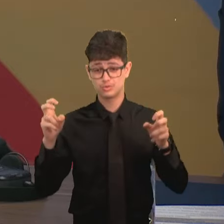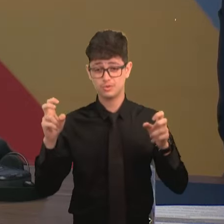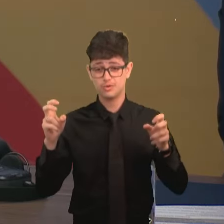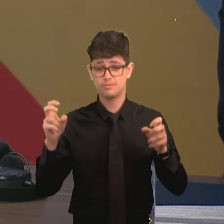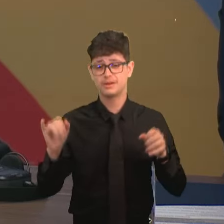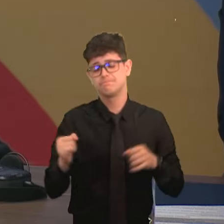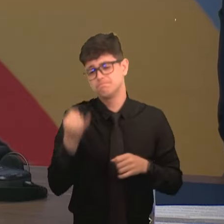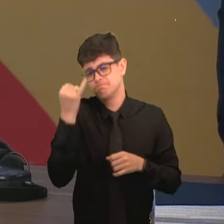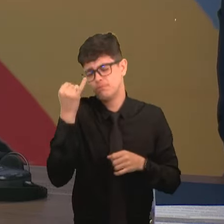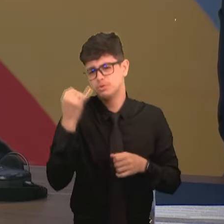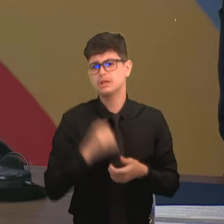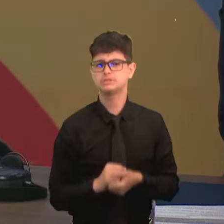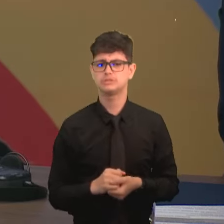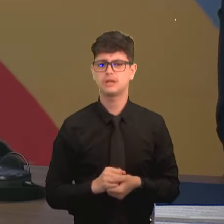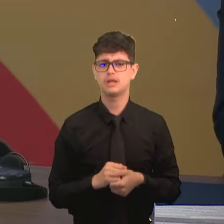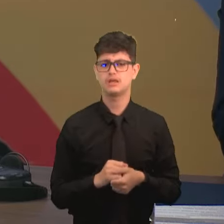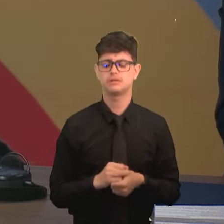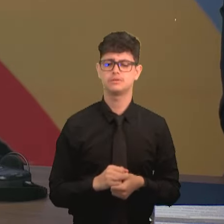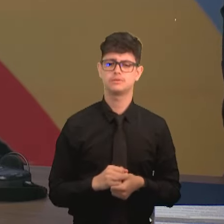electoral.